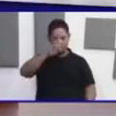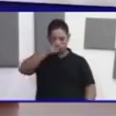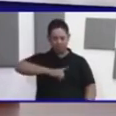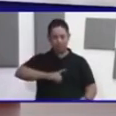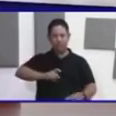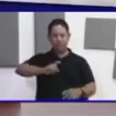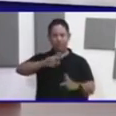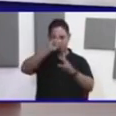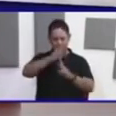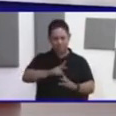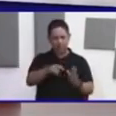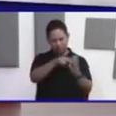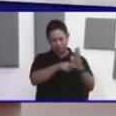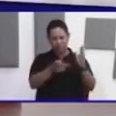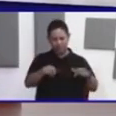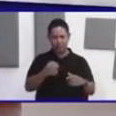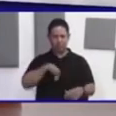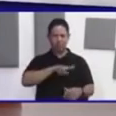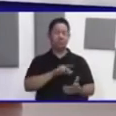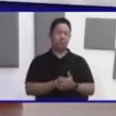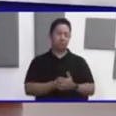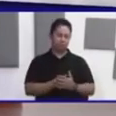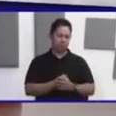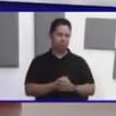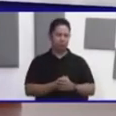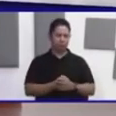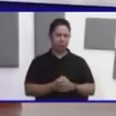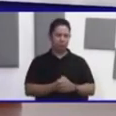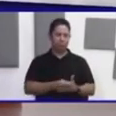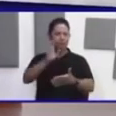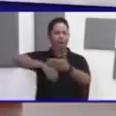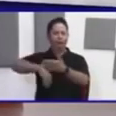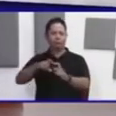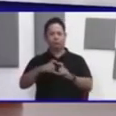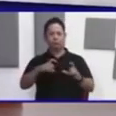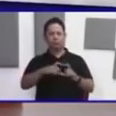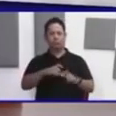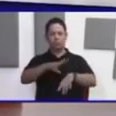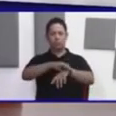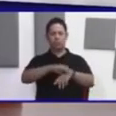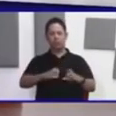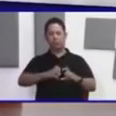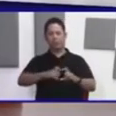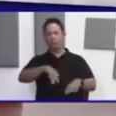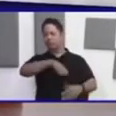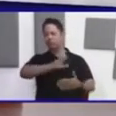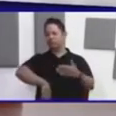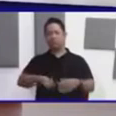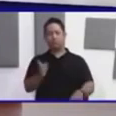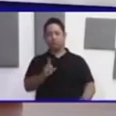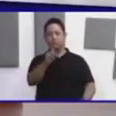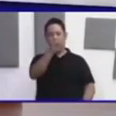tenemos una normatividad. Y creo que también... Mi coronel, sé que hay situaciones donde han